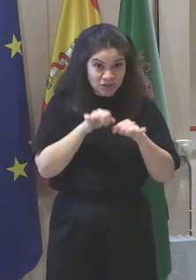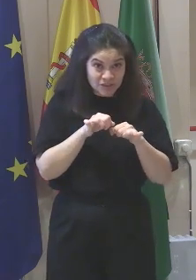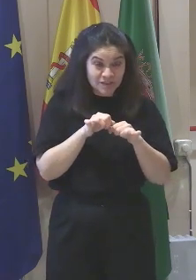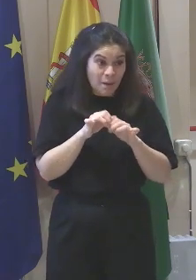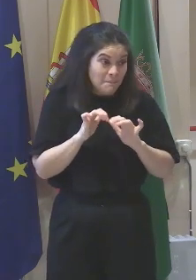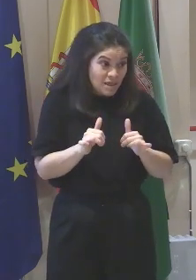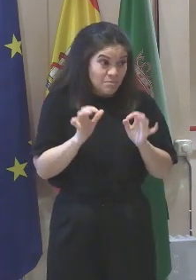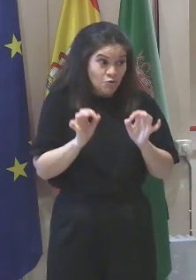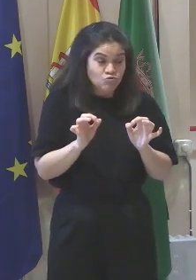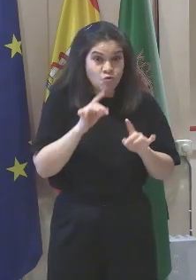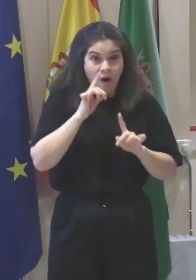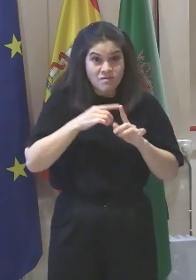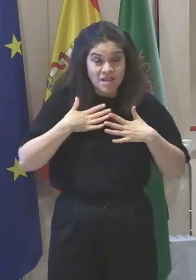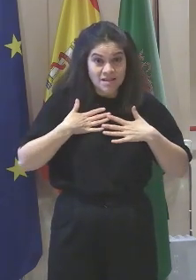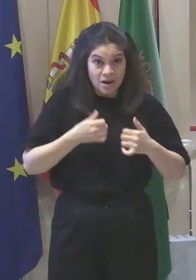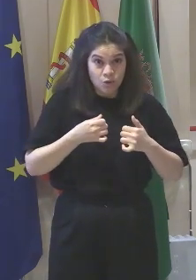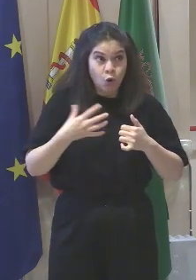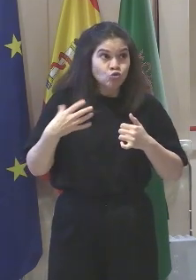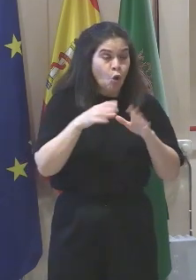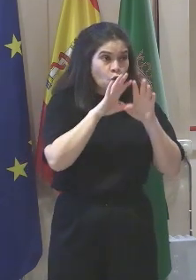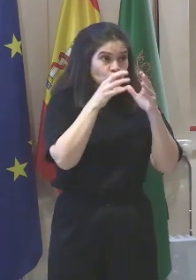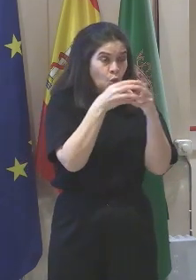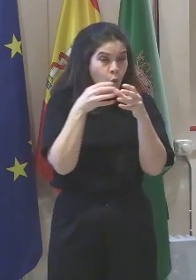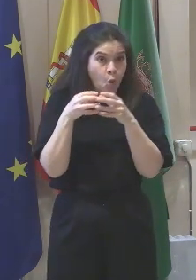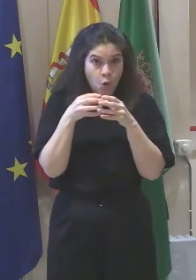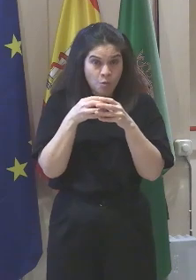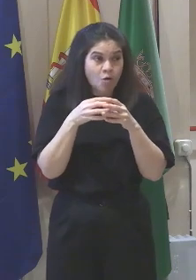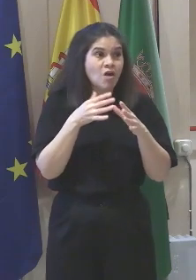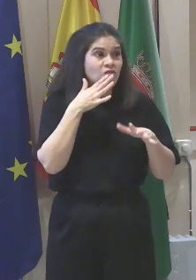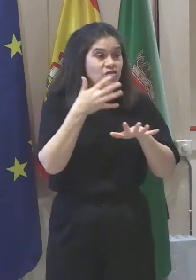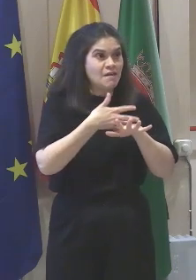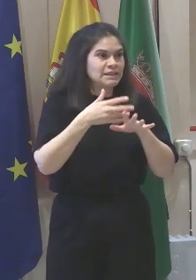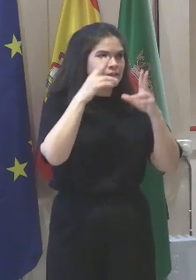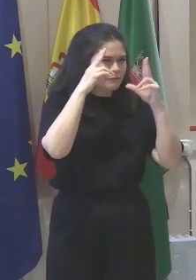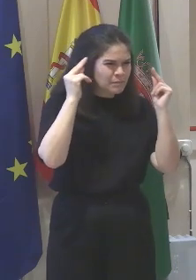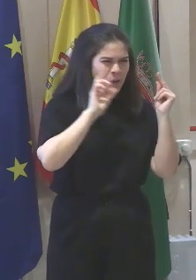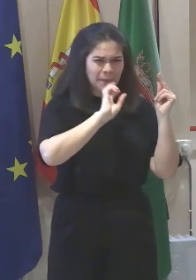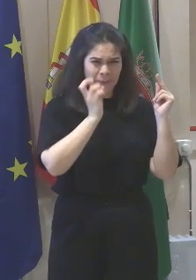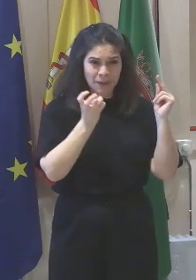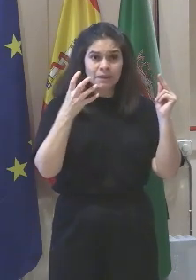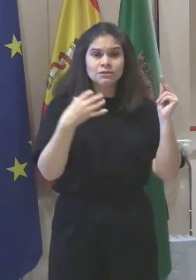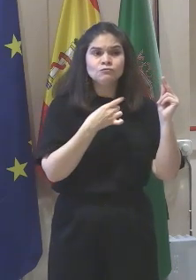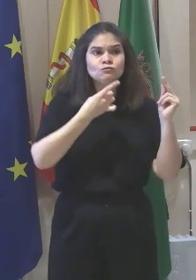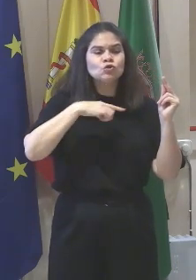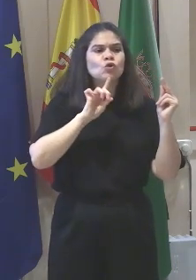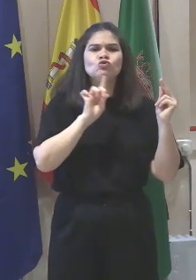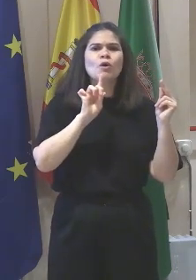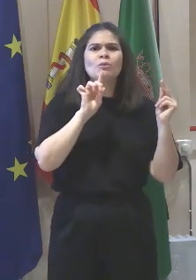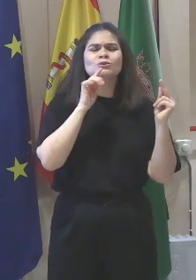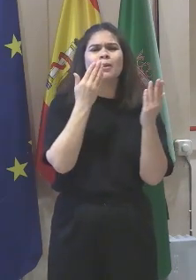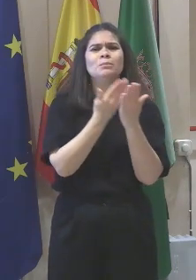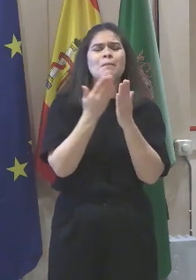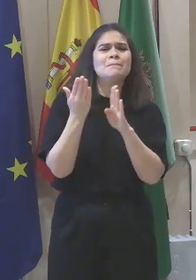y obviamente todos los equipos de diabetes, enfermería y demás participantes, no hemos prescrito ni hemos